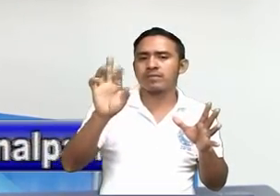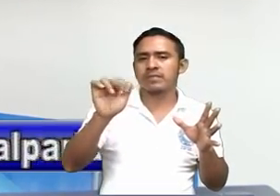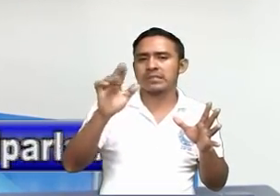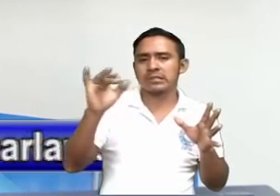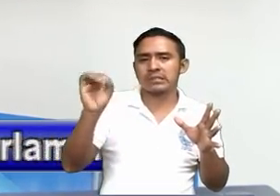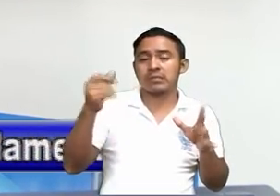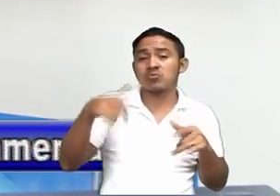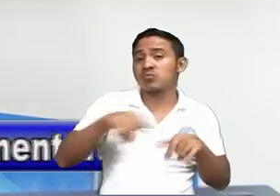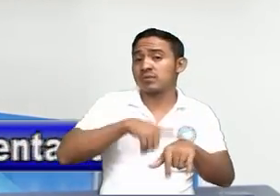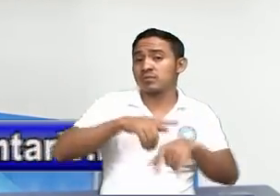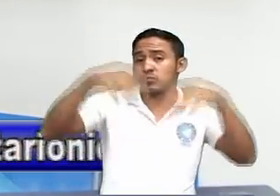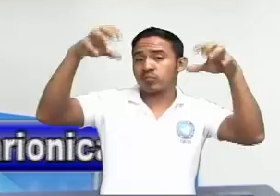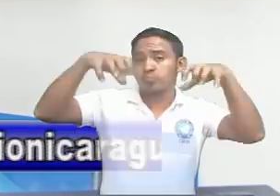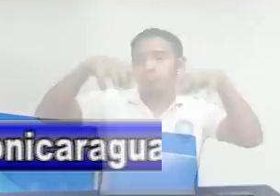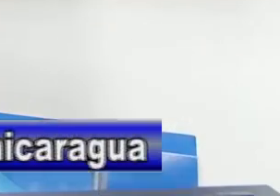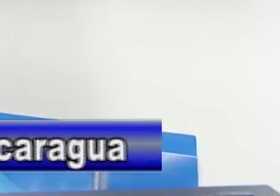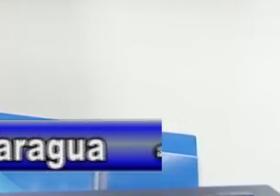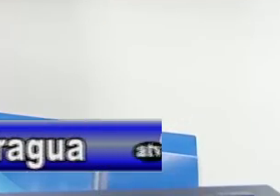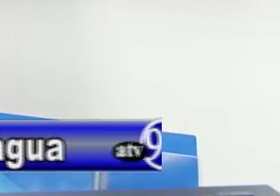cosechan en invierno.